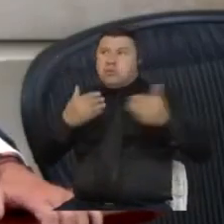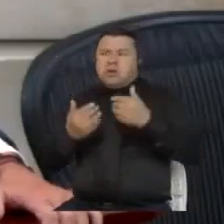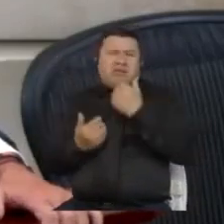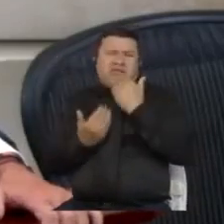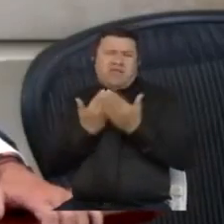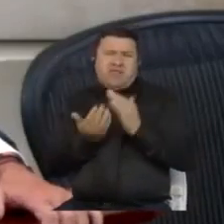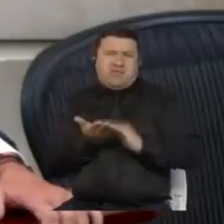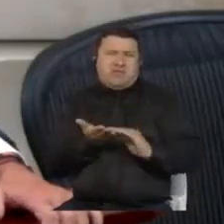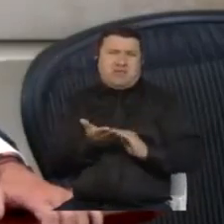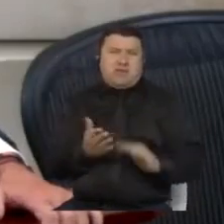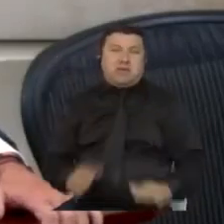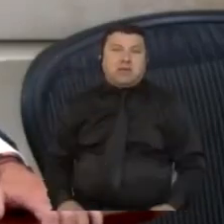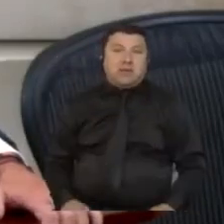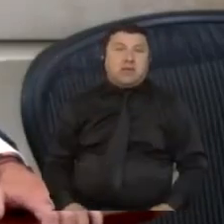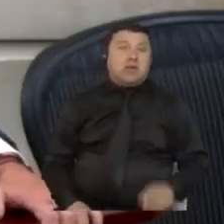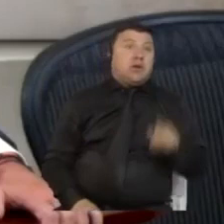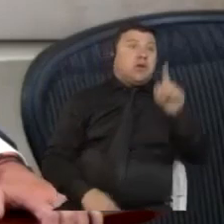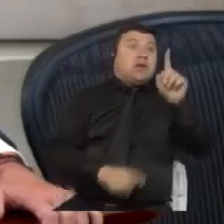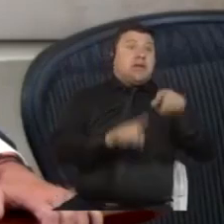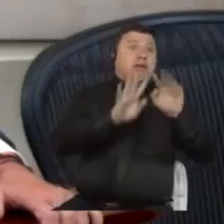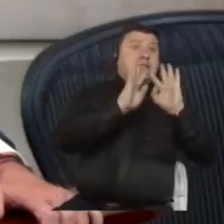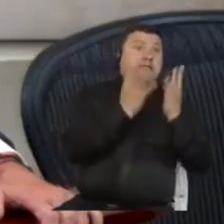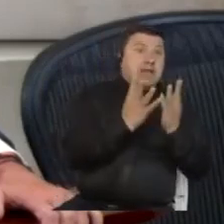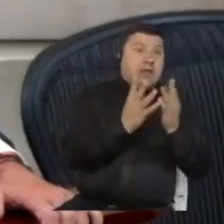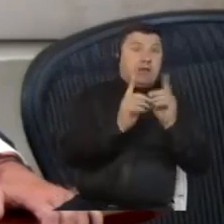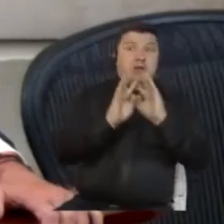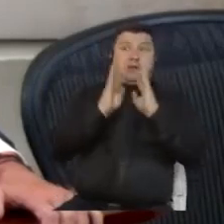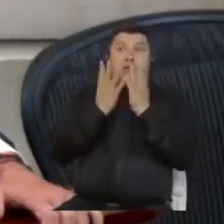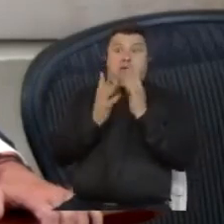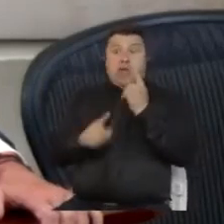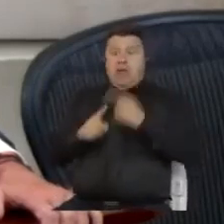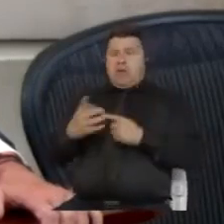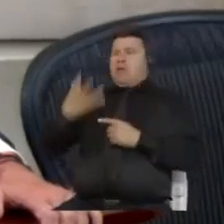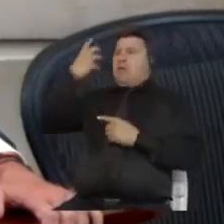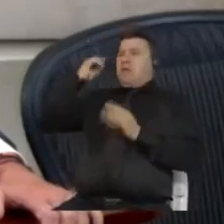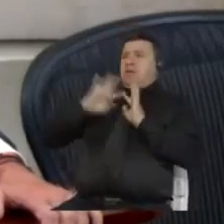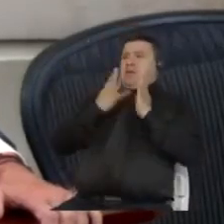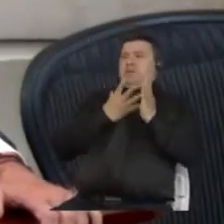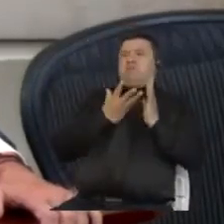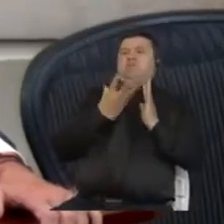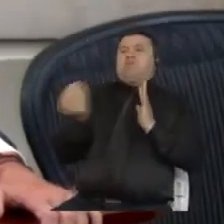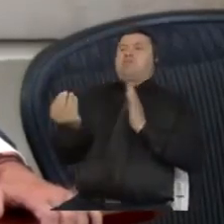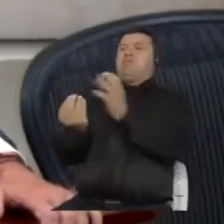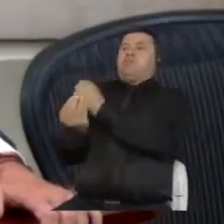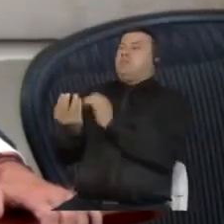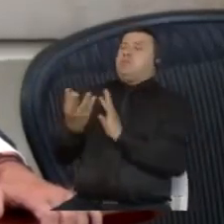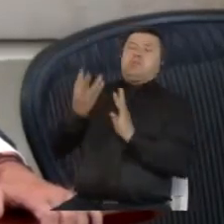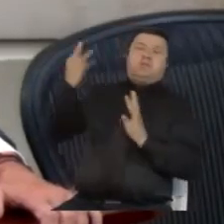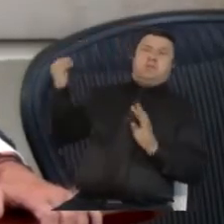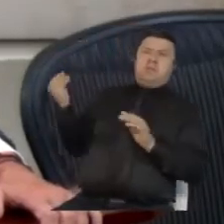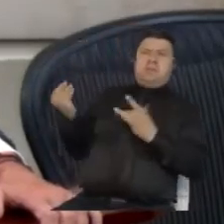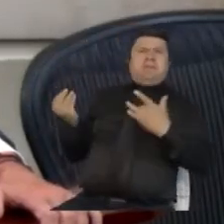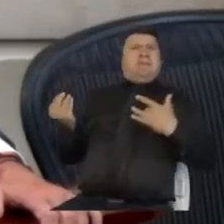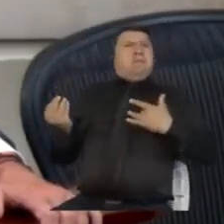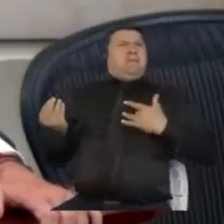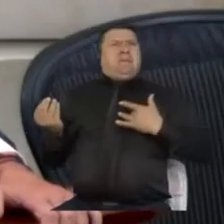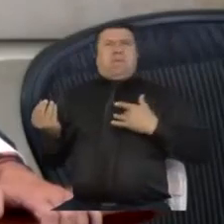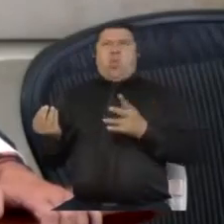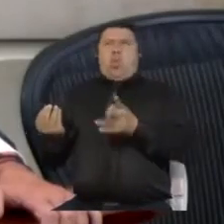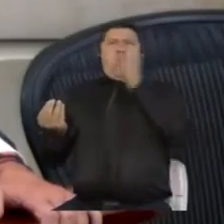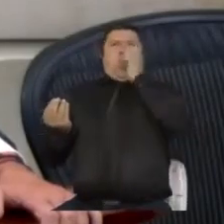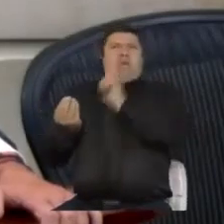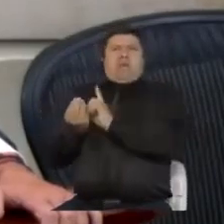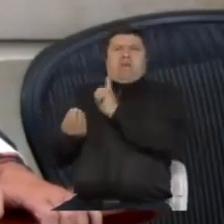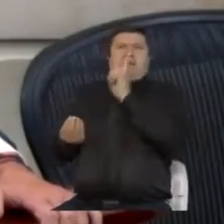fácilmente si cada senador o senadora que estuvo en la comisión vieja en la comisión anterior siente que no debe estar en la nueva